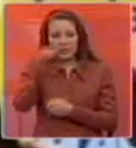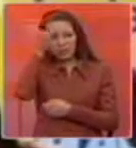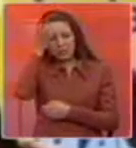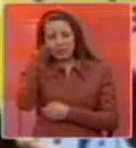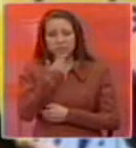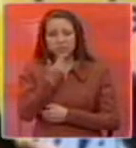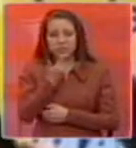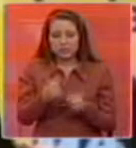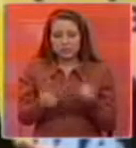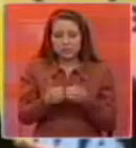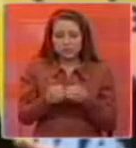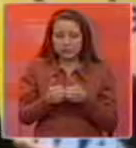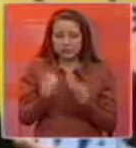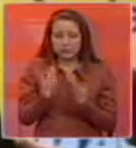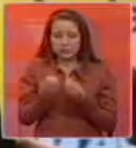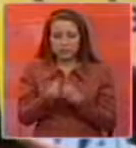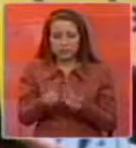que está presionando muy bien,